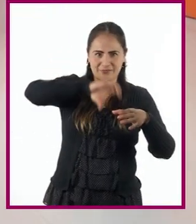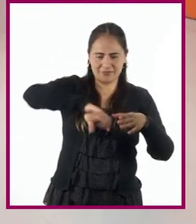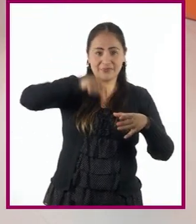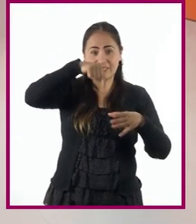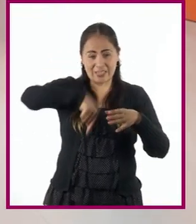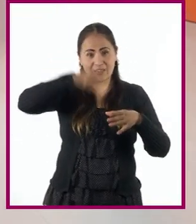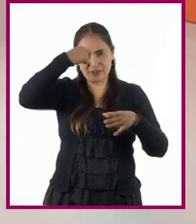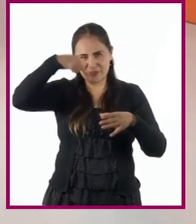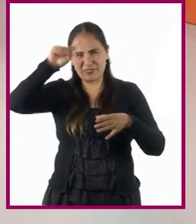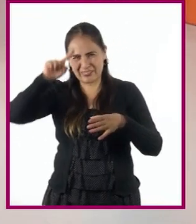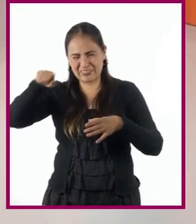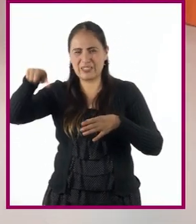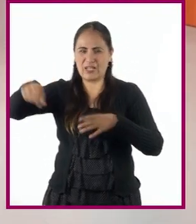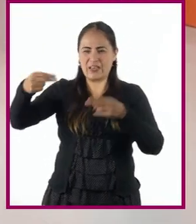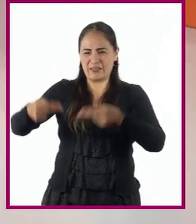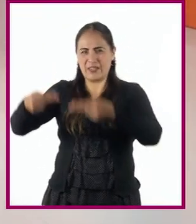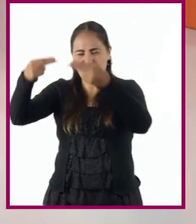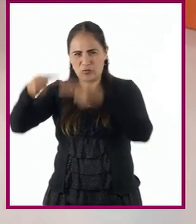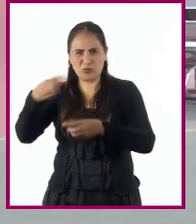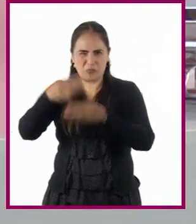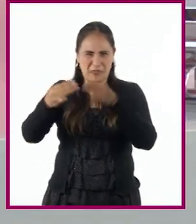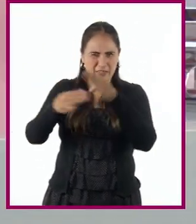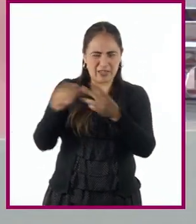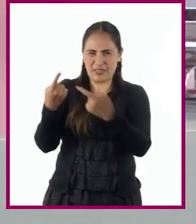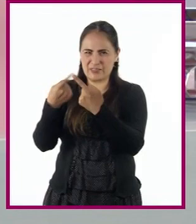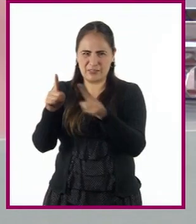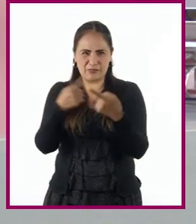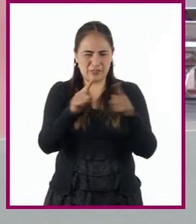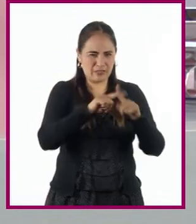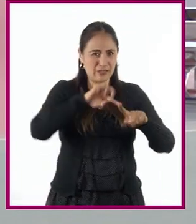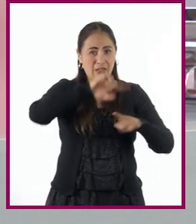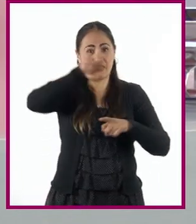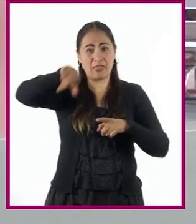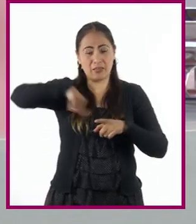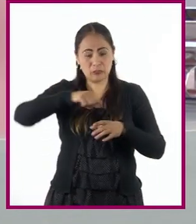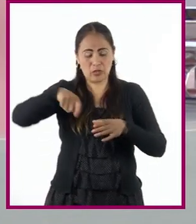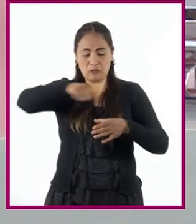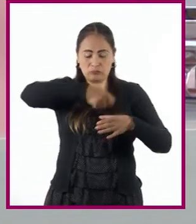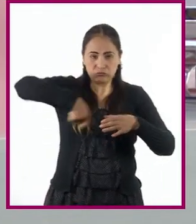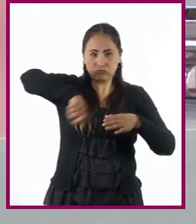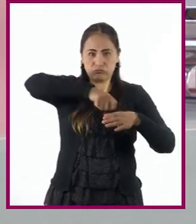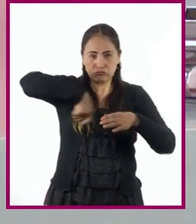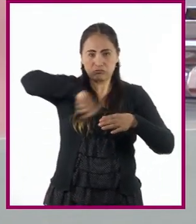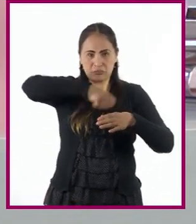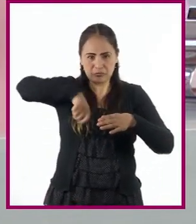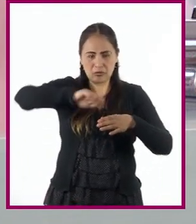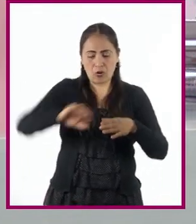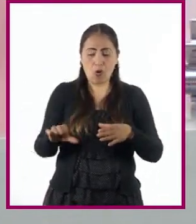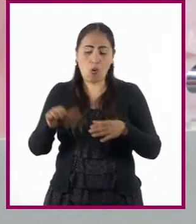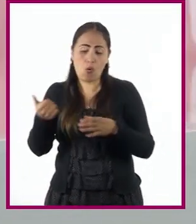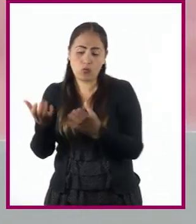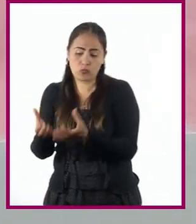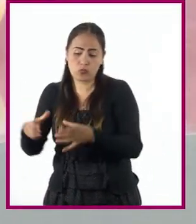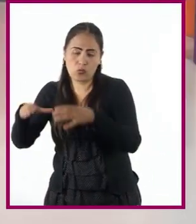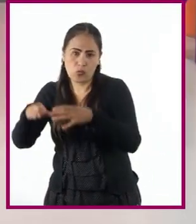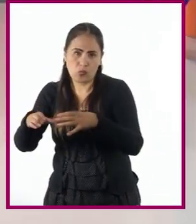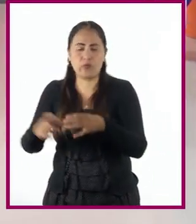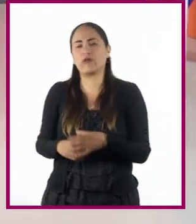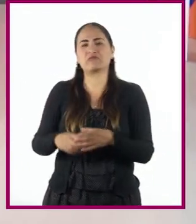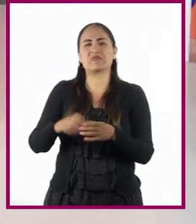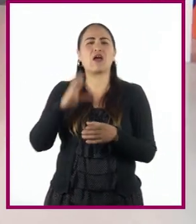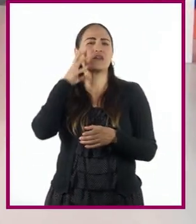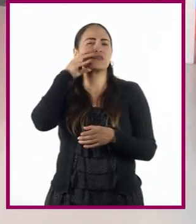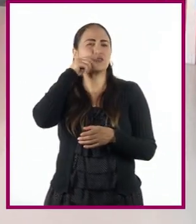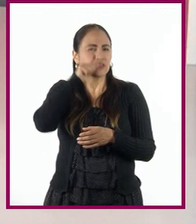de conseguir en locales de materia prima y mezclamos de forma homogénea. En un recipiente extra preparamos un poco de ralladura de cáscara